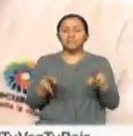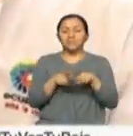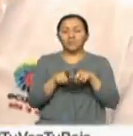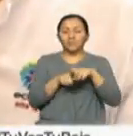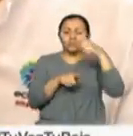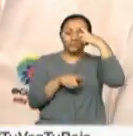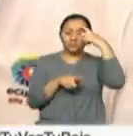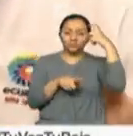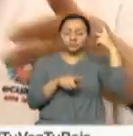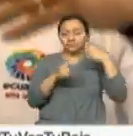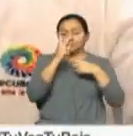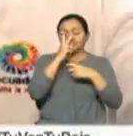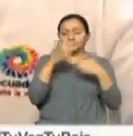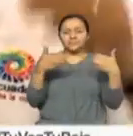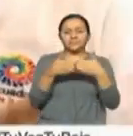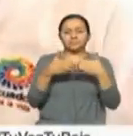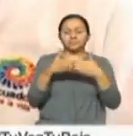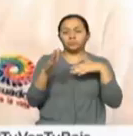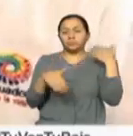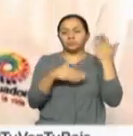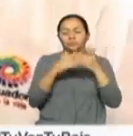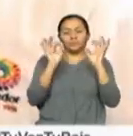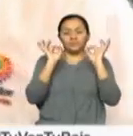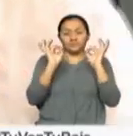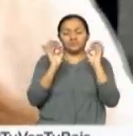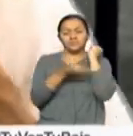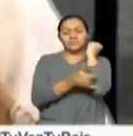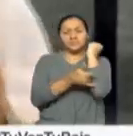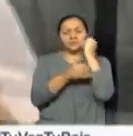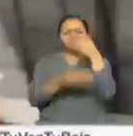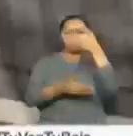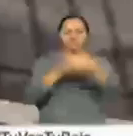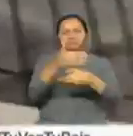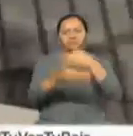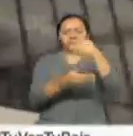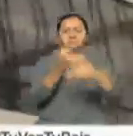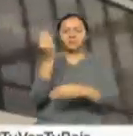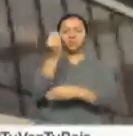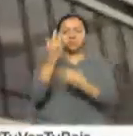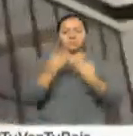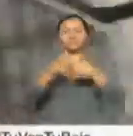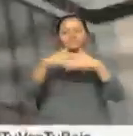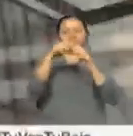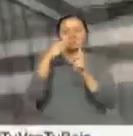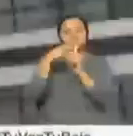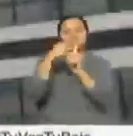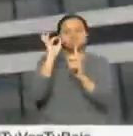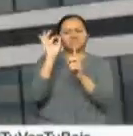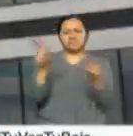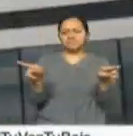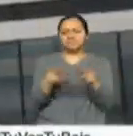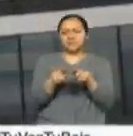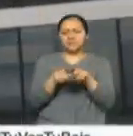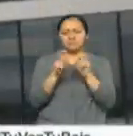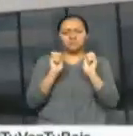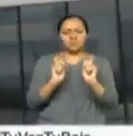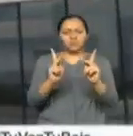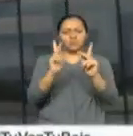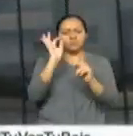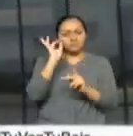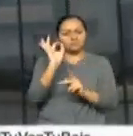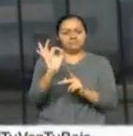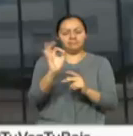ver que tenemos los equipos como los países más avanzados, que nuestros jóvenes brillantes tienen las mismas